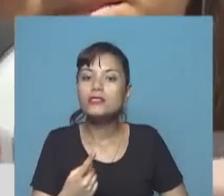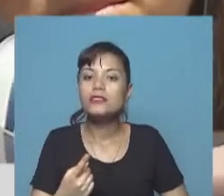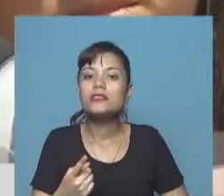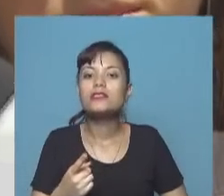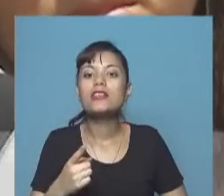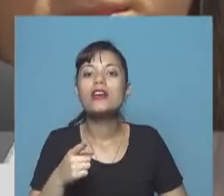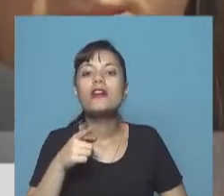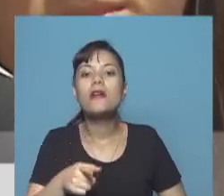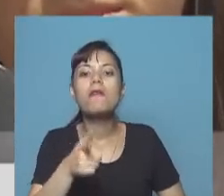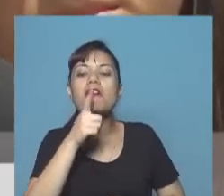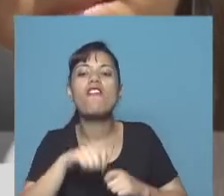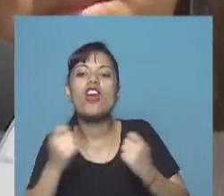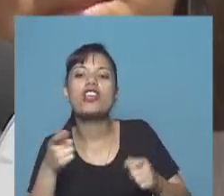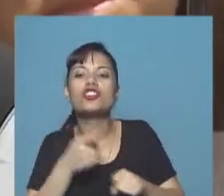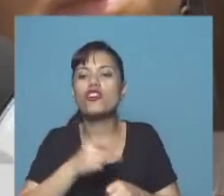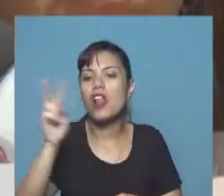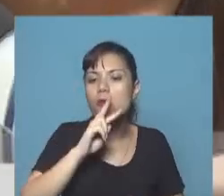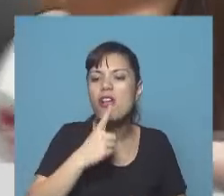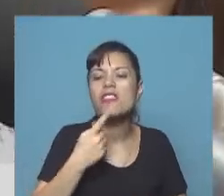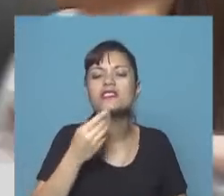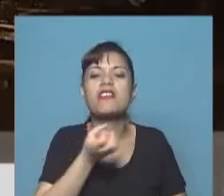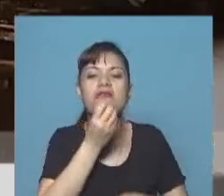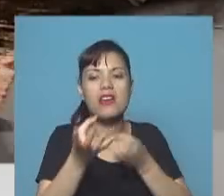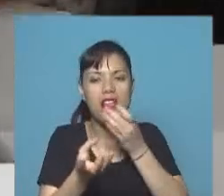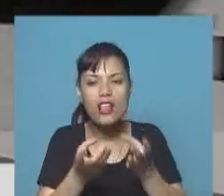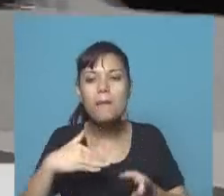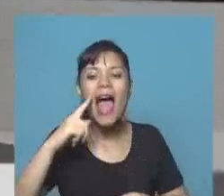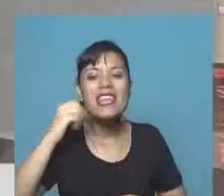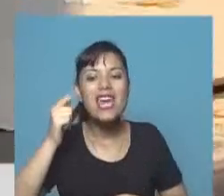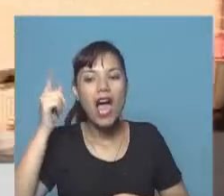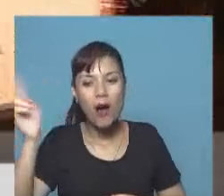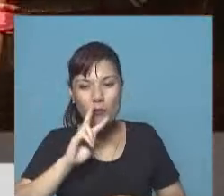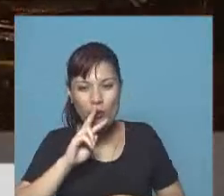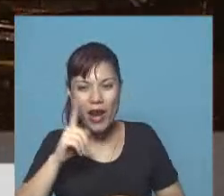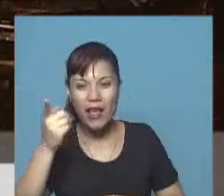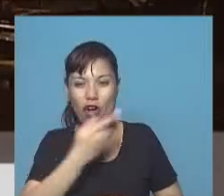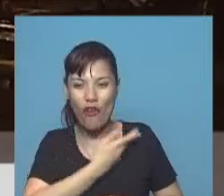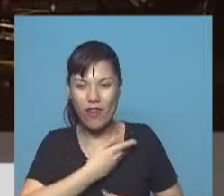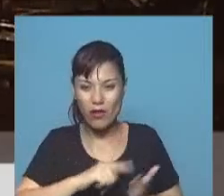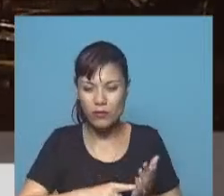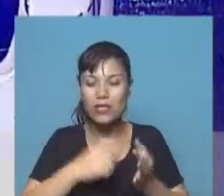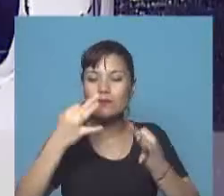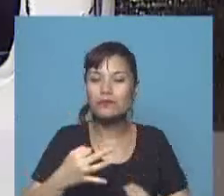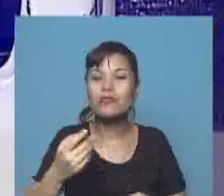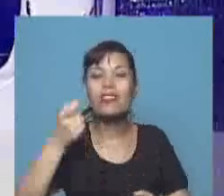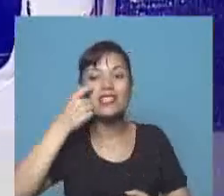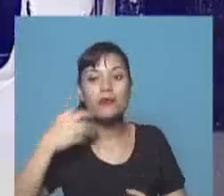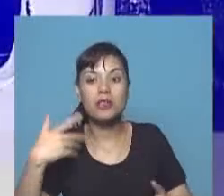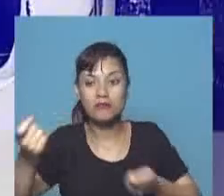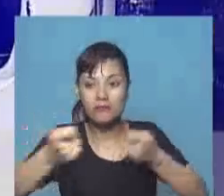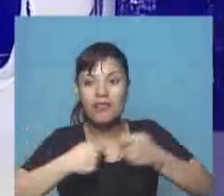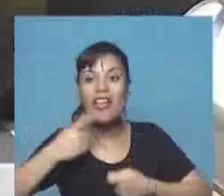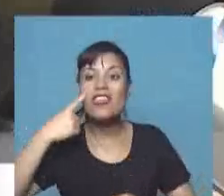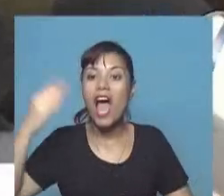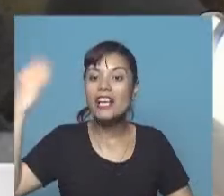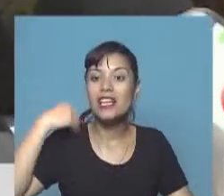al hecho como un hecho de violencia de género. Escuché que hizo una declaración María Eugenia Vidal. Según los testimonios que nosotros recogimos desde el día de ayer